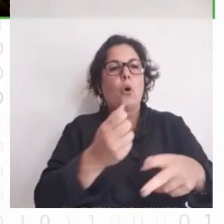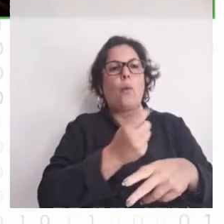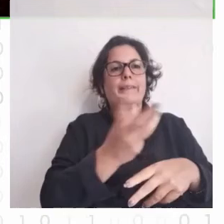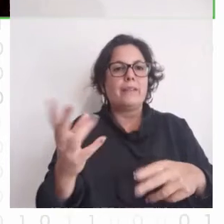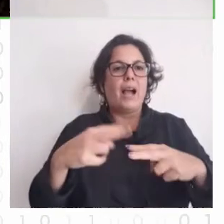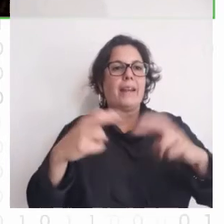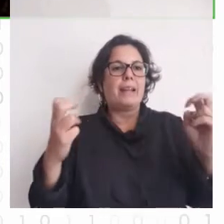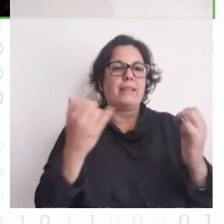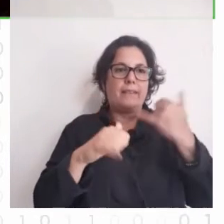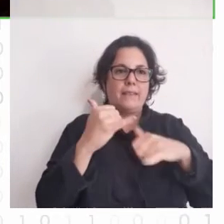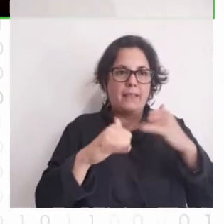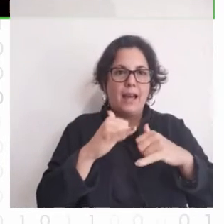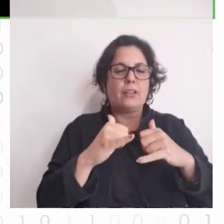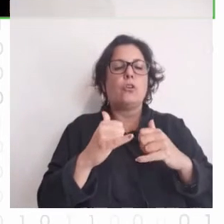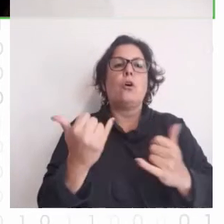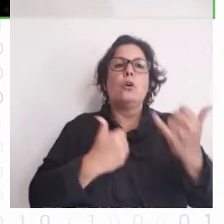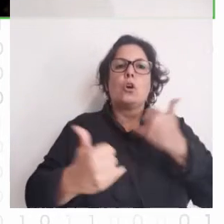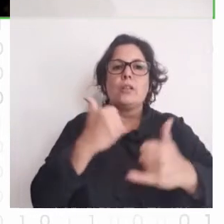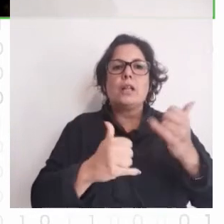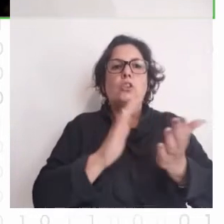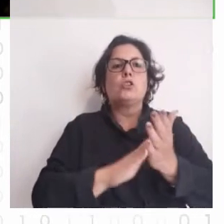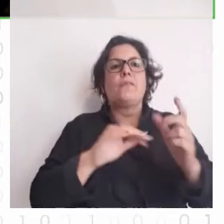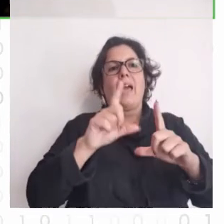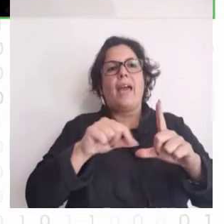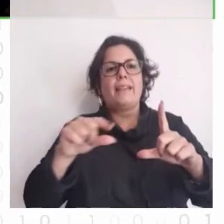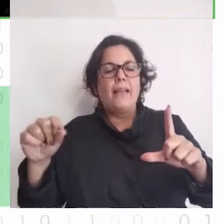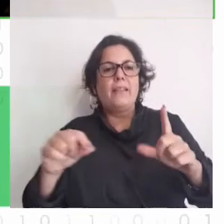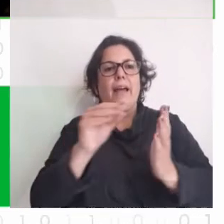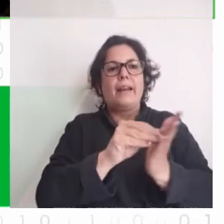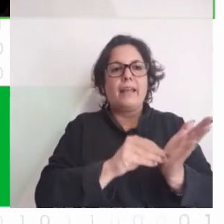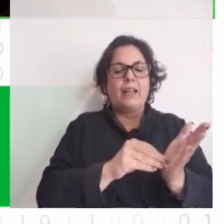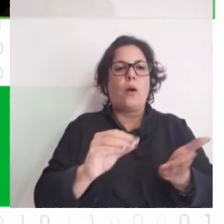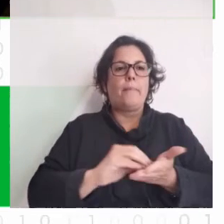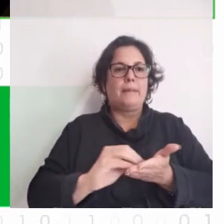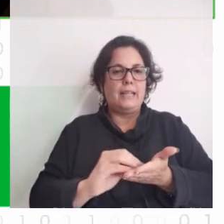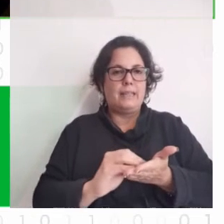de datos y nos estará contando sobre estadísticas con registros administrativos.